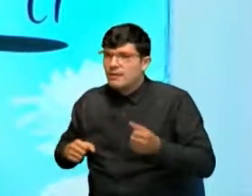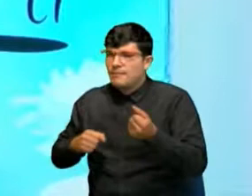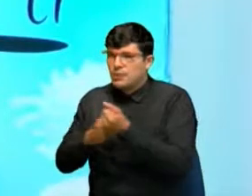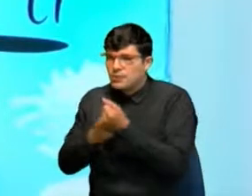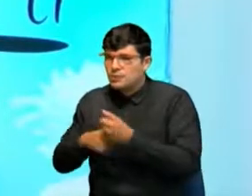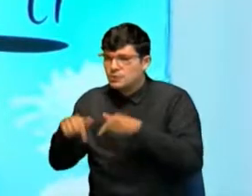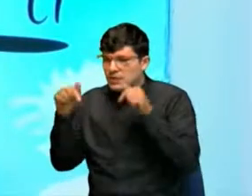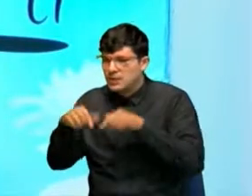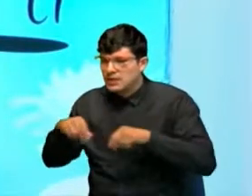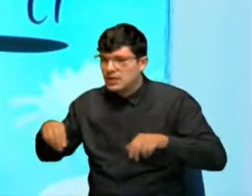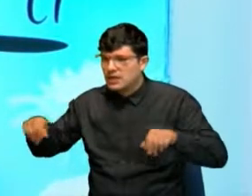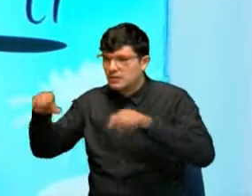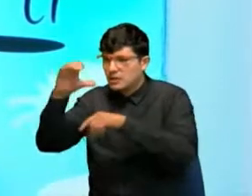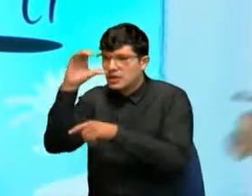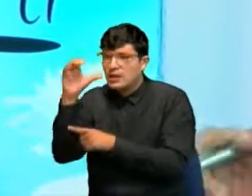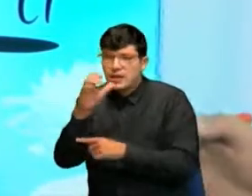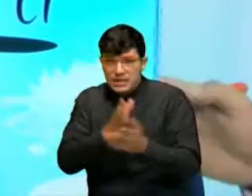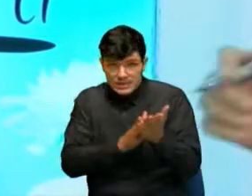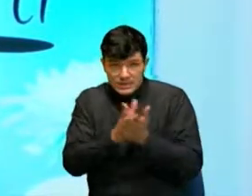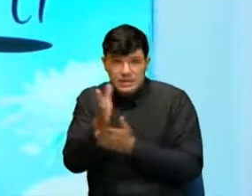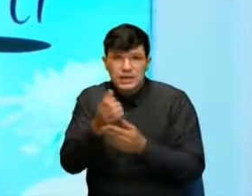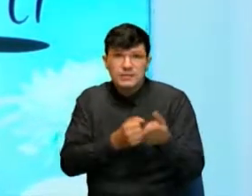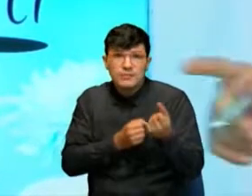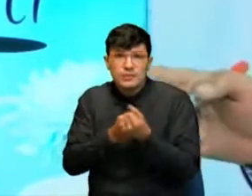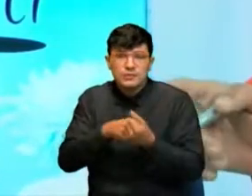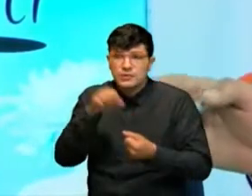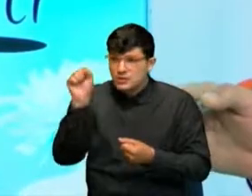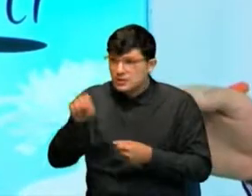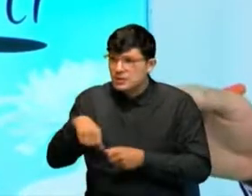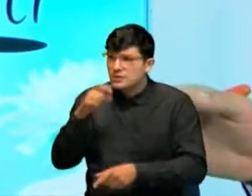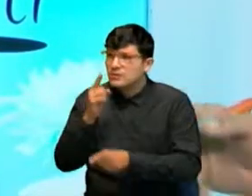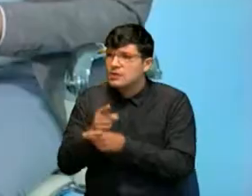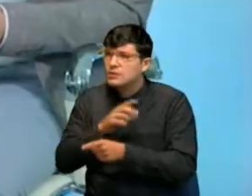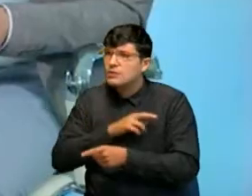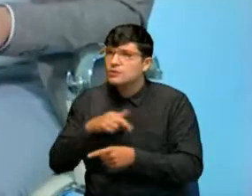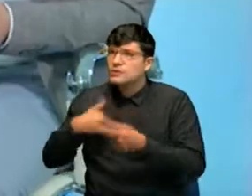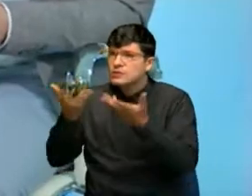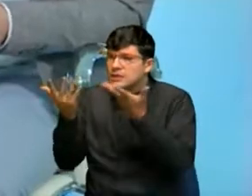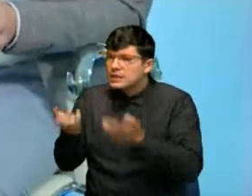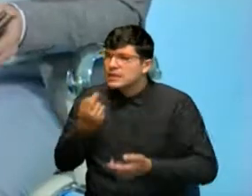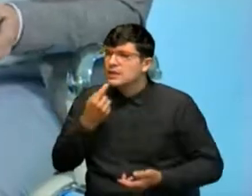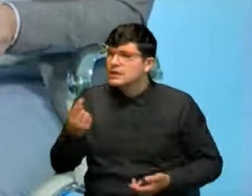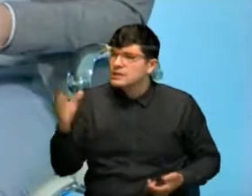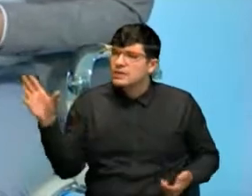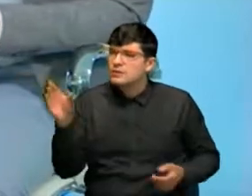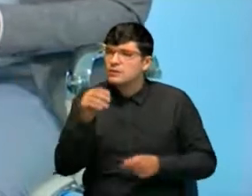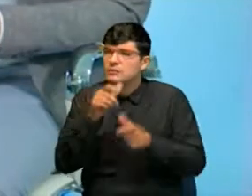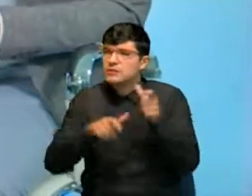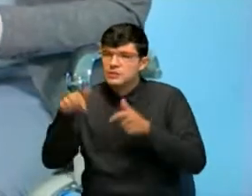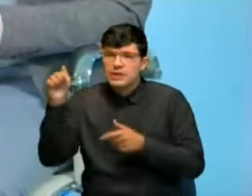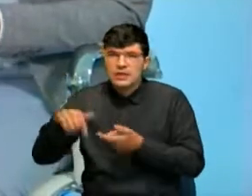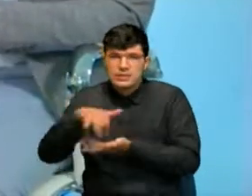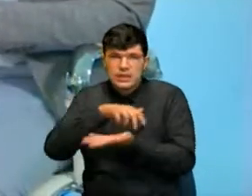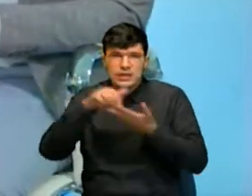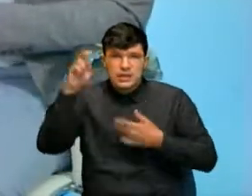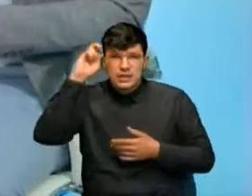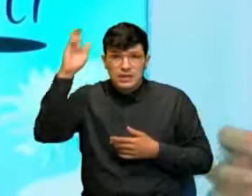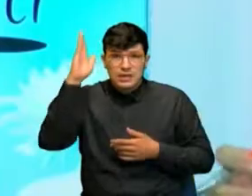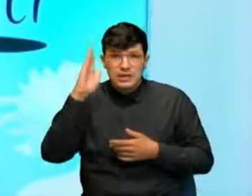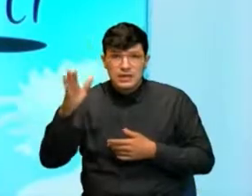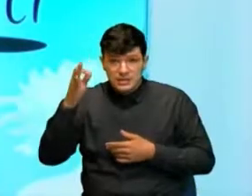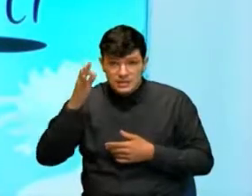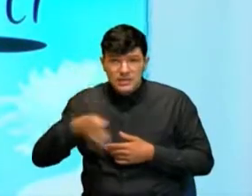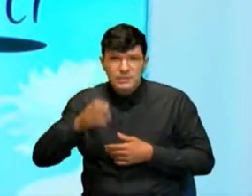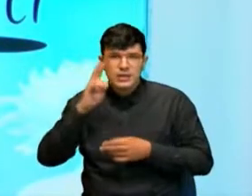territorio colombiano. Y se la sigue jugando. Y nosotros queremos decirle a todos nuestros televidentes en Santander y en Norte de Santander, que son